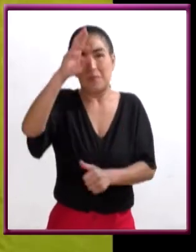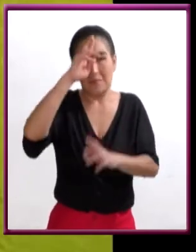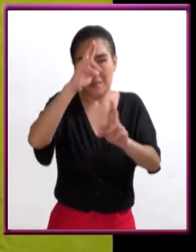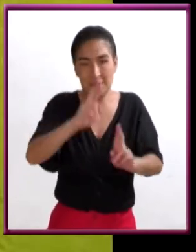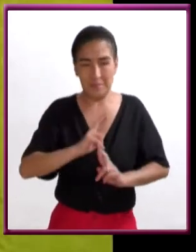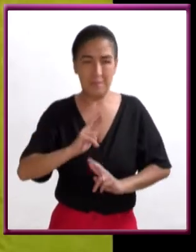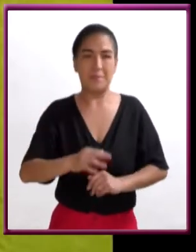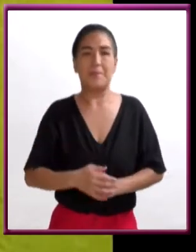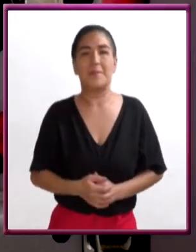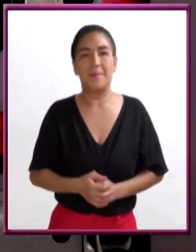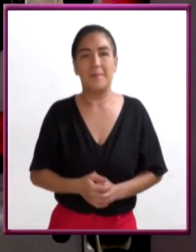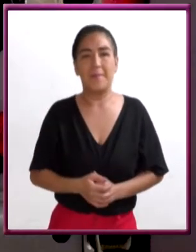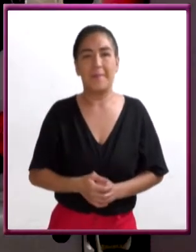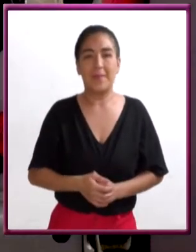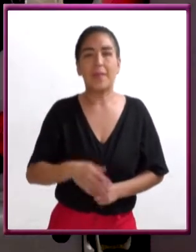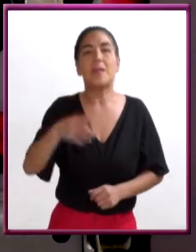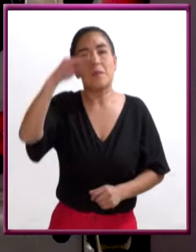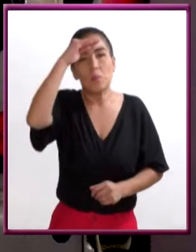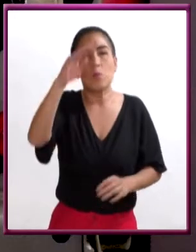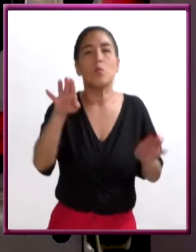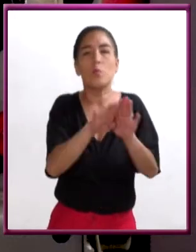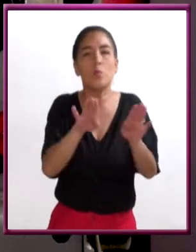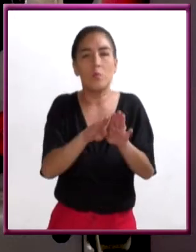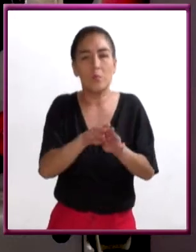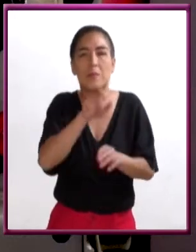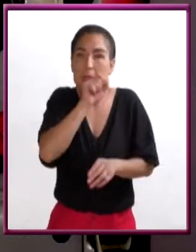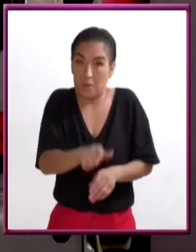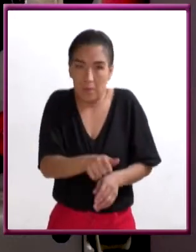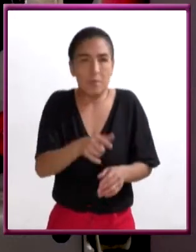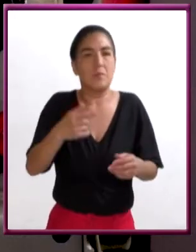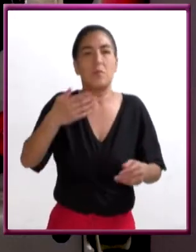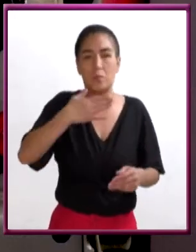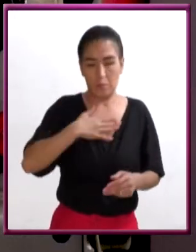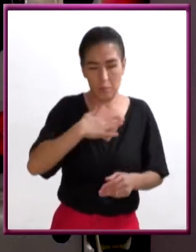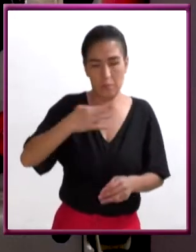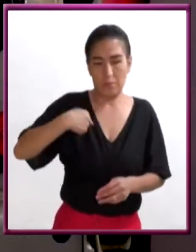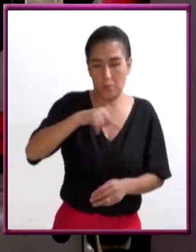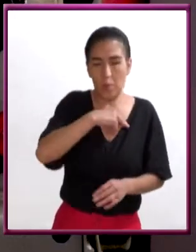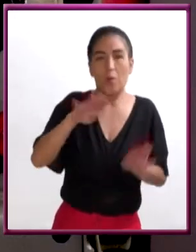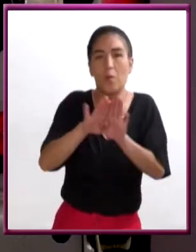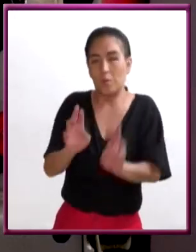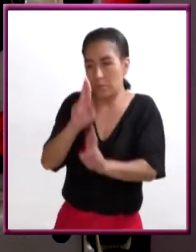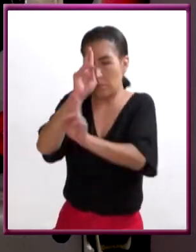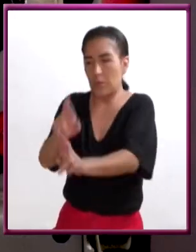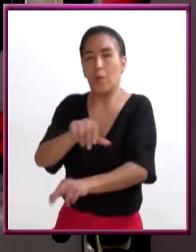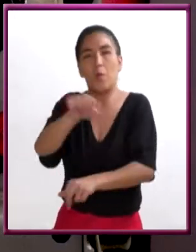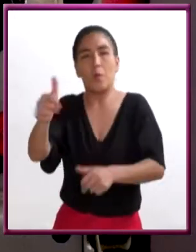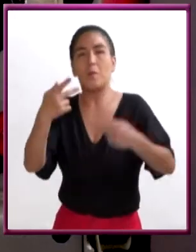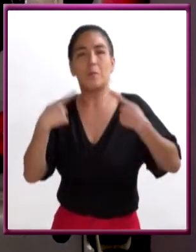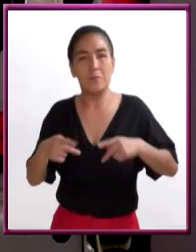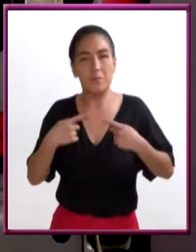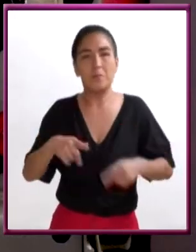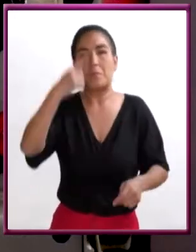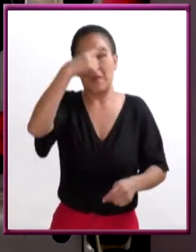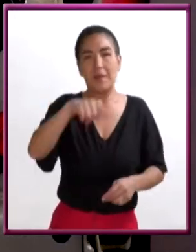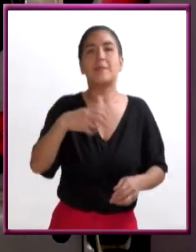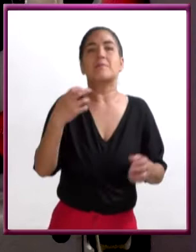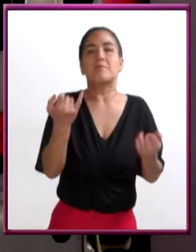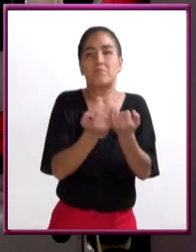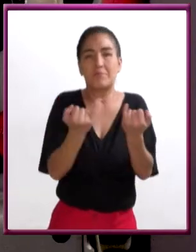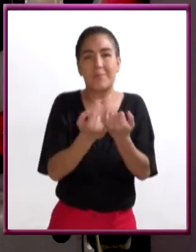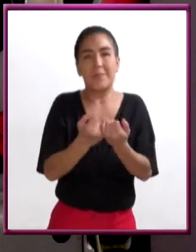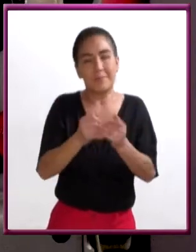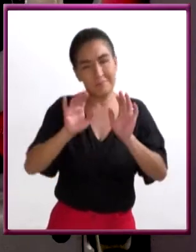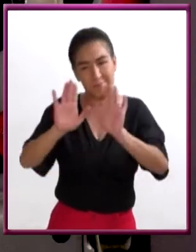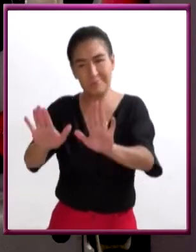nosotras mismas, ¿no? Tenemos que pensar en cómo respetamos nosotros a los demás y eso mismo lo podemos exigir para